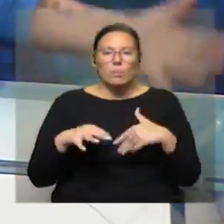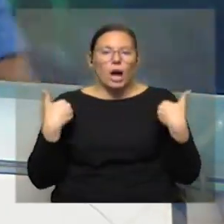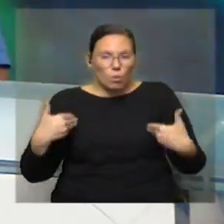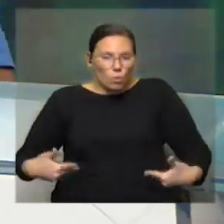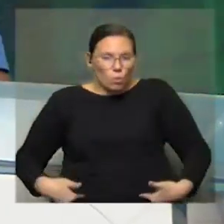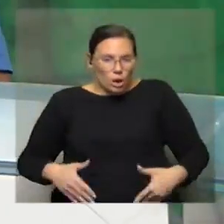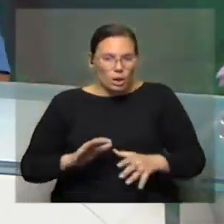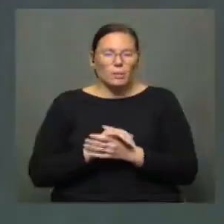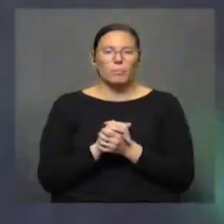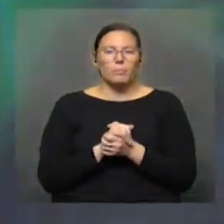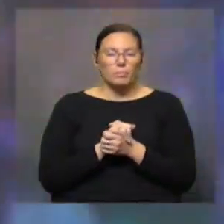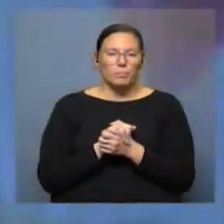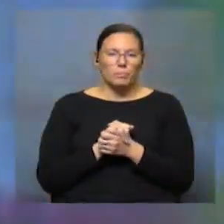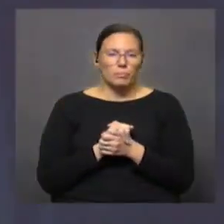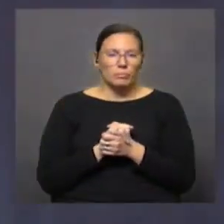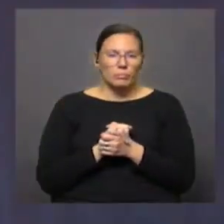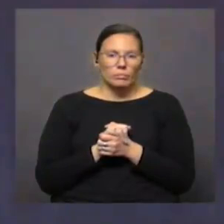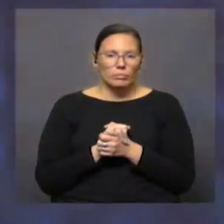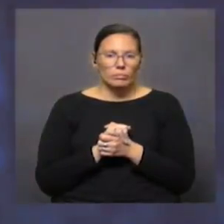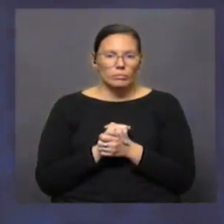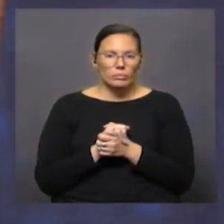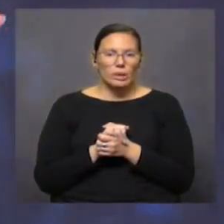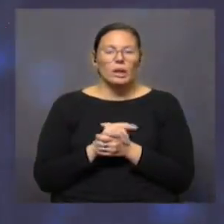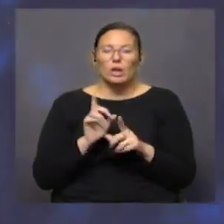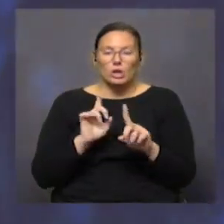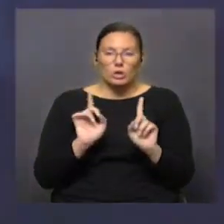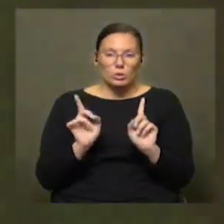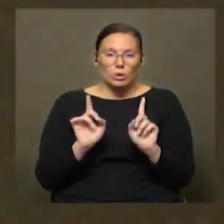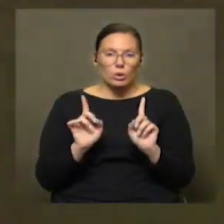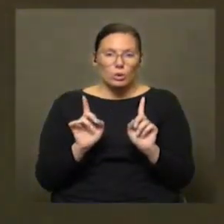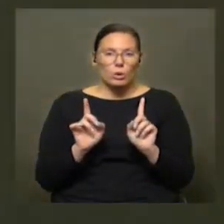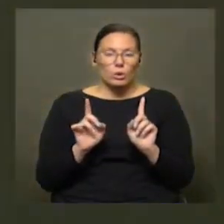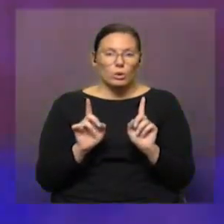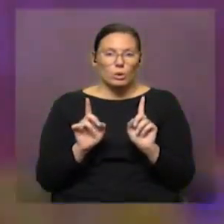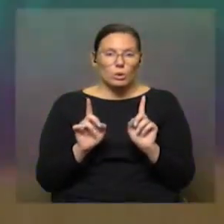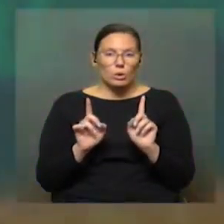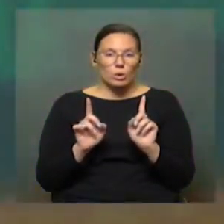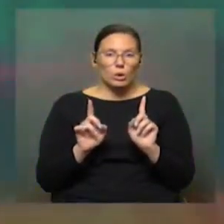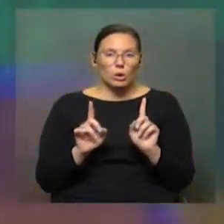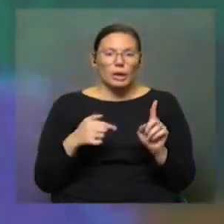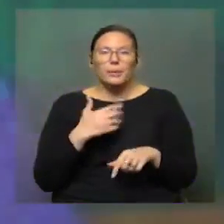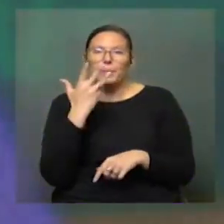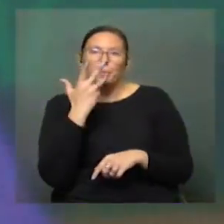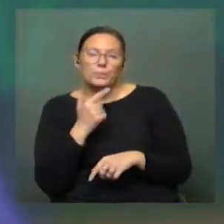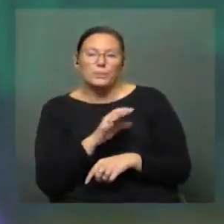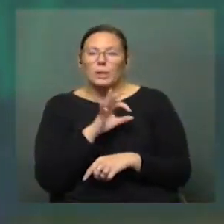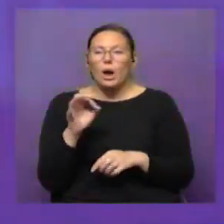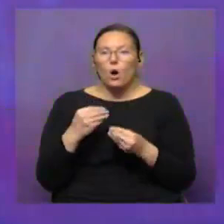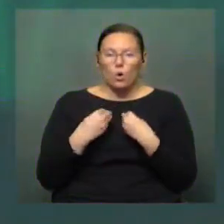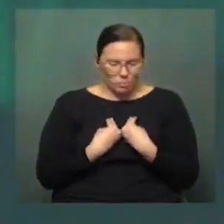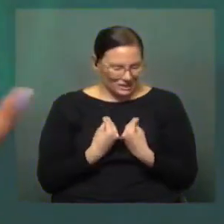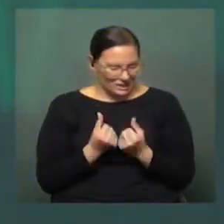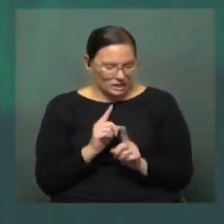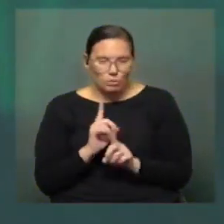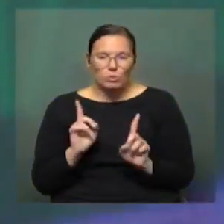concretamente. Ahí está. Que no tienen que ver con qué nos gusta o cómo nos percibimos,